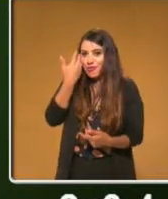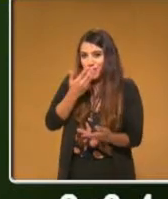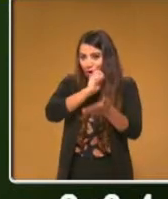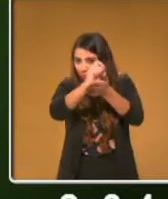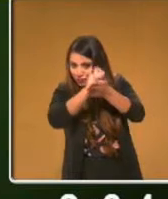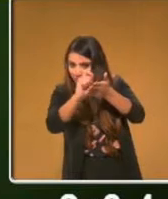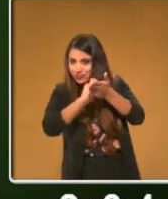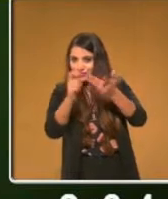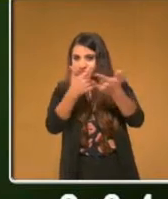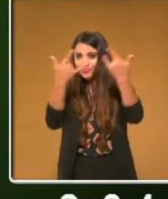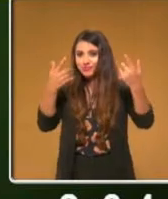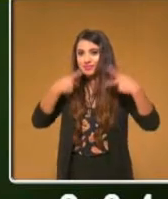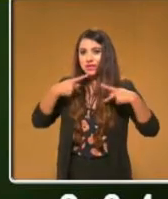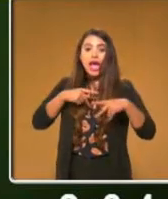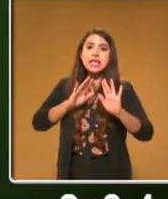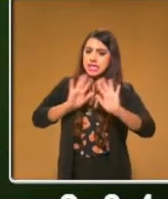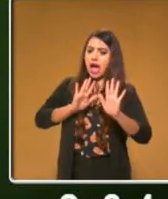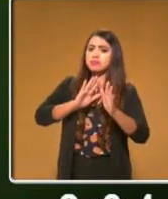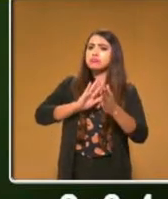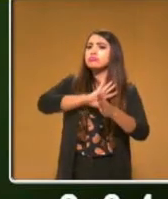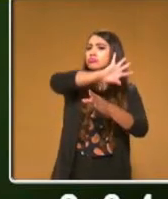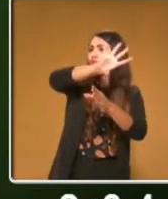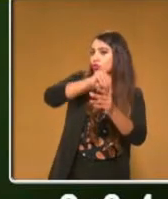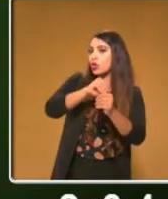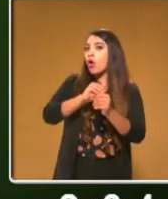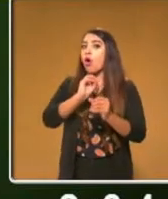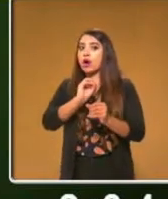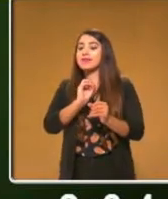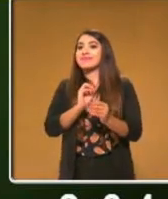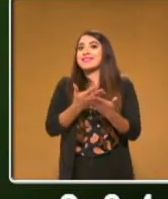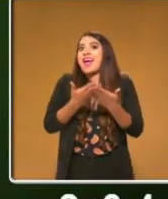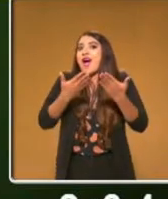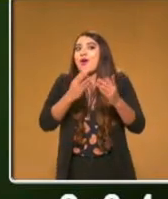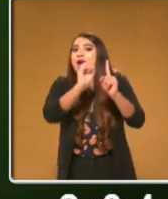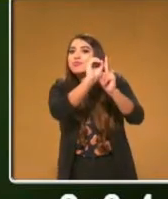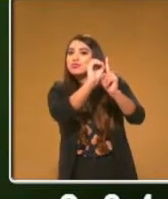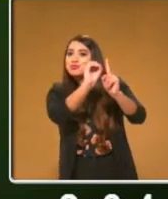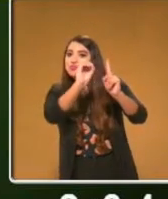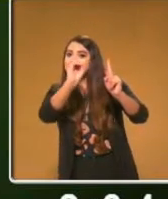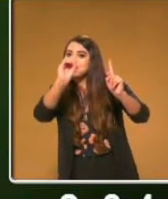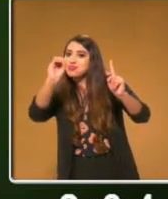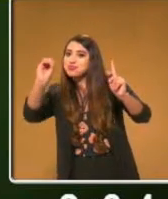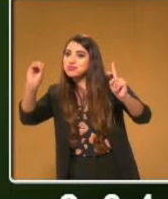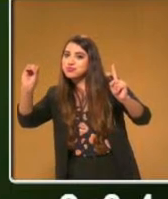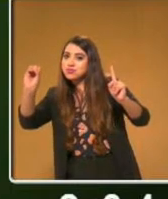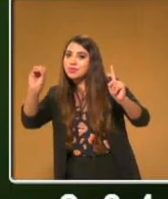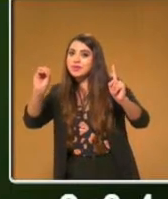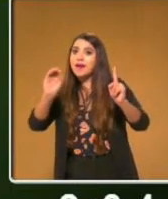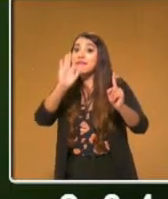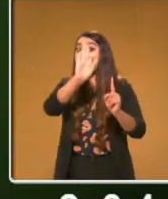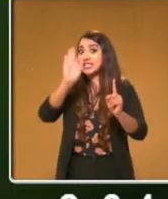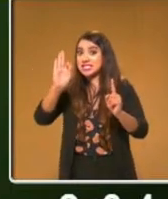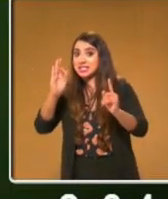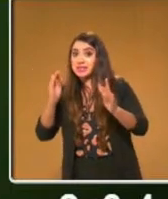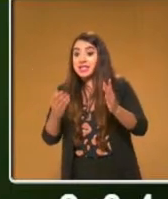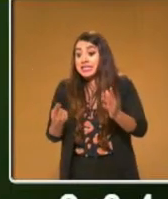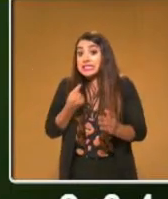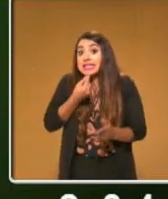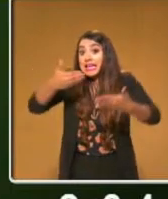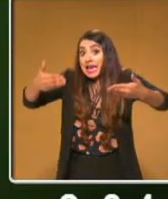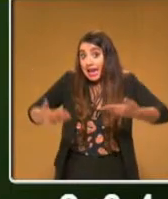de que tenga recabada la información, tengo que ordenarla cronológicamente, desde que nació hasta que